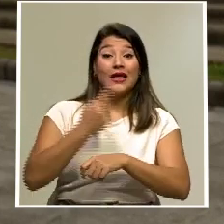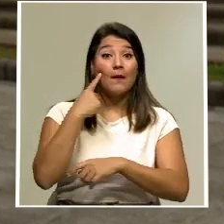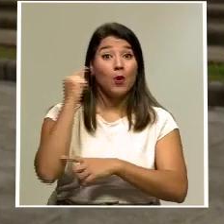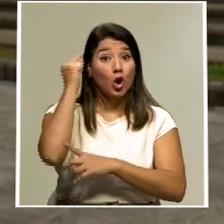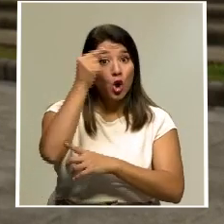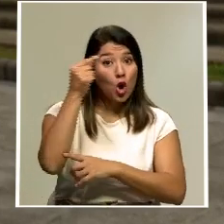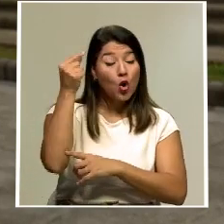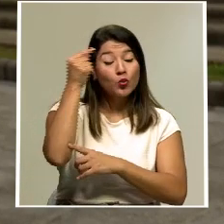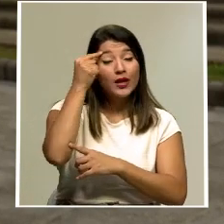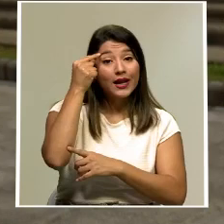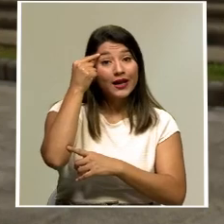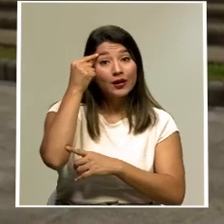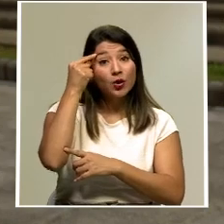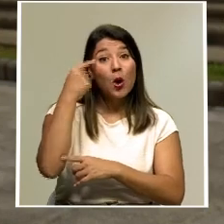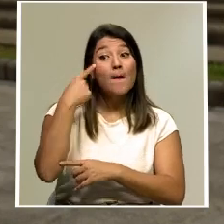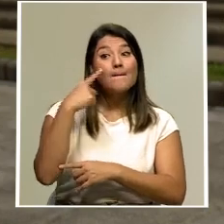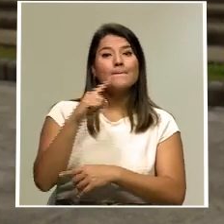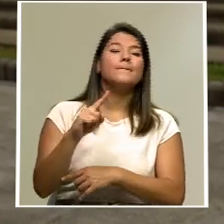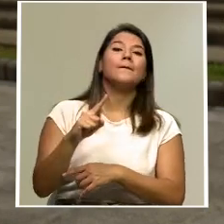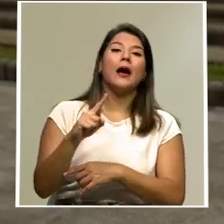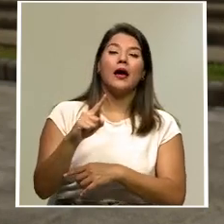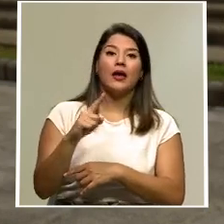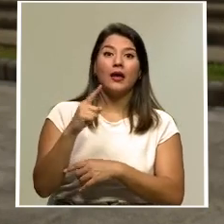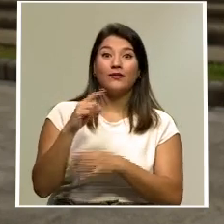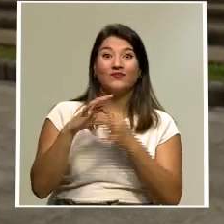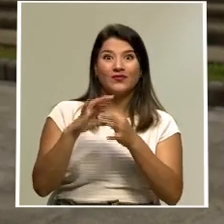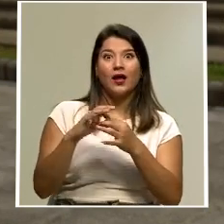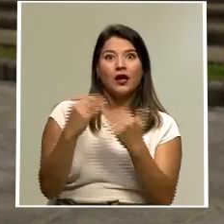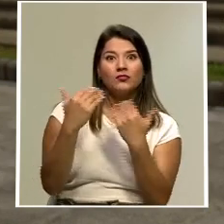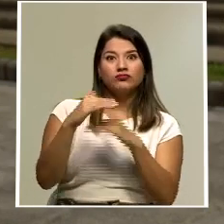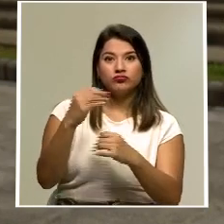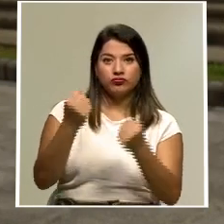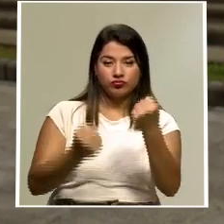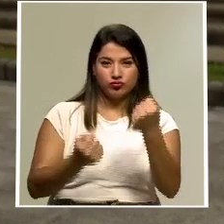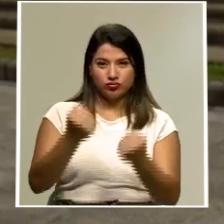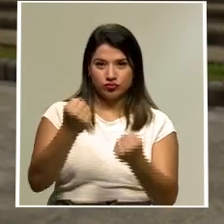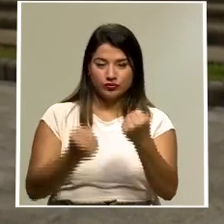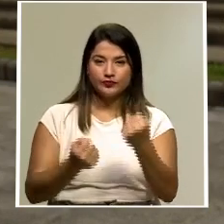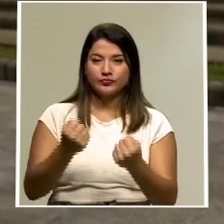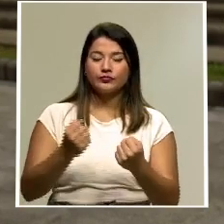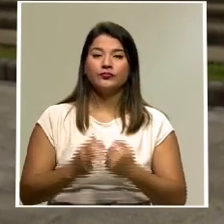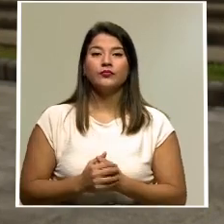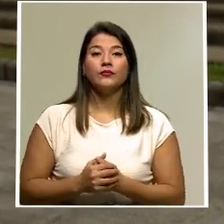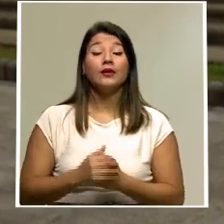gobierno del tema de restricción de placas, tal y como se estaban aplicando el fin de